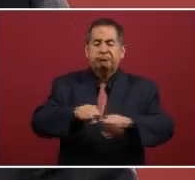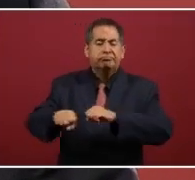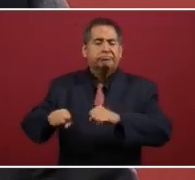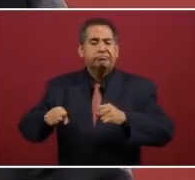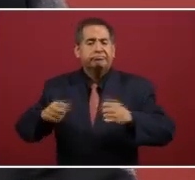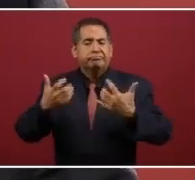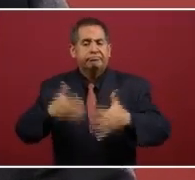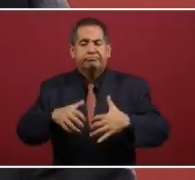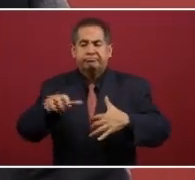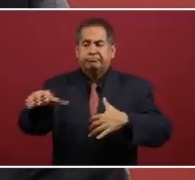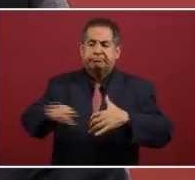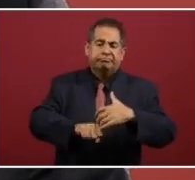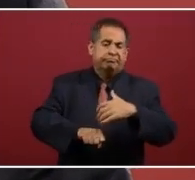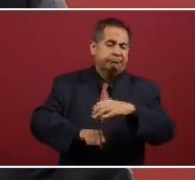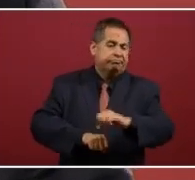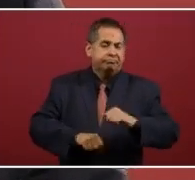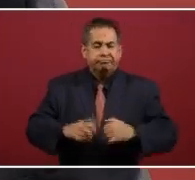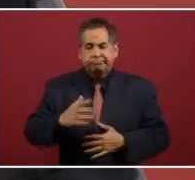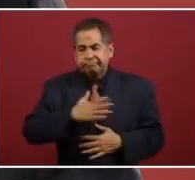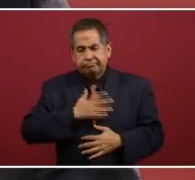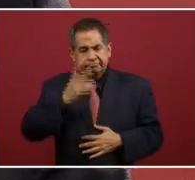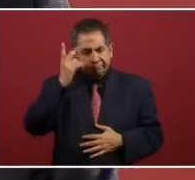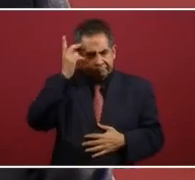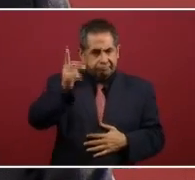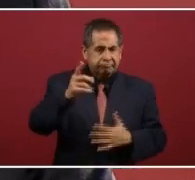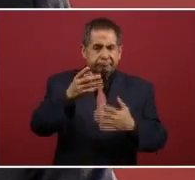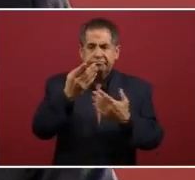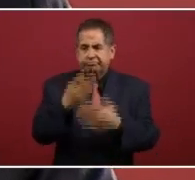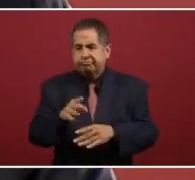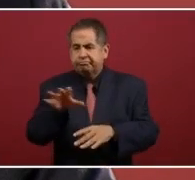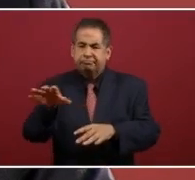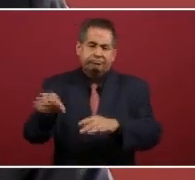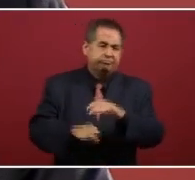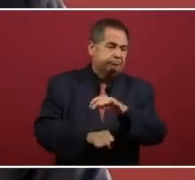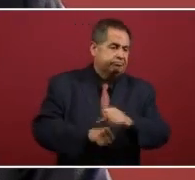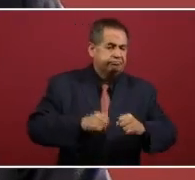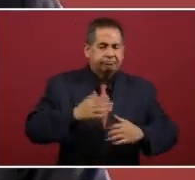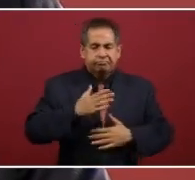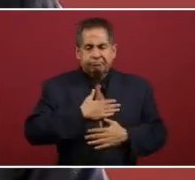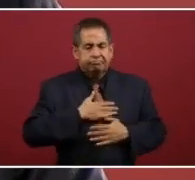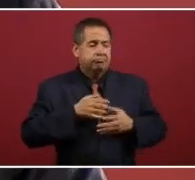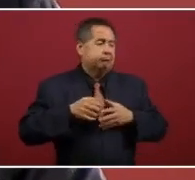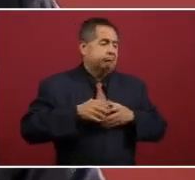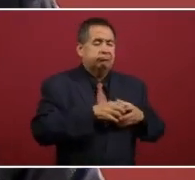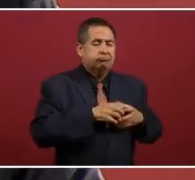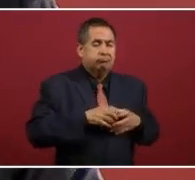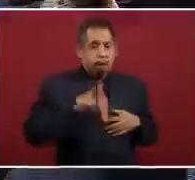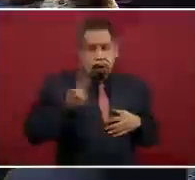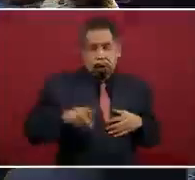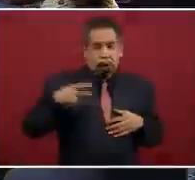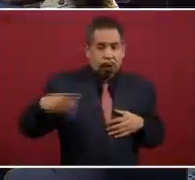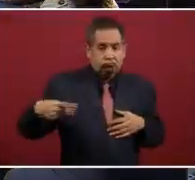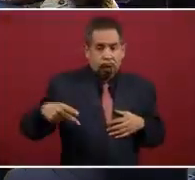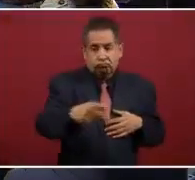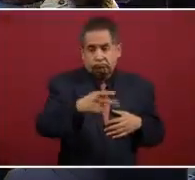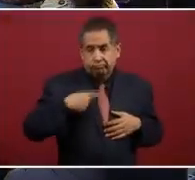empresas, bancos, bienes que eran del pueblo y de la nación.